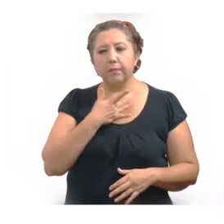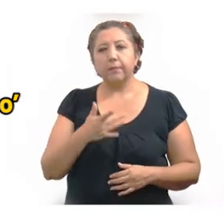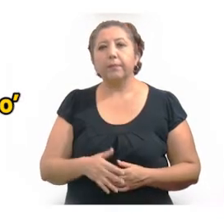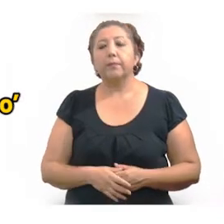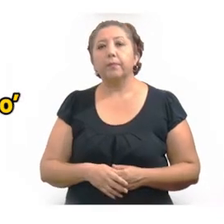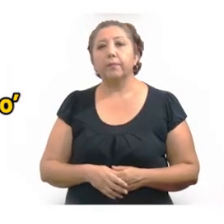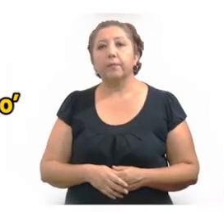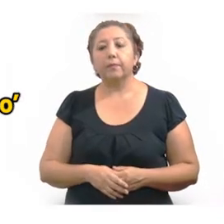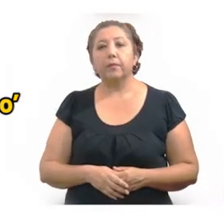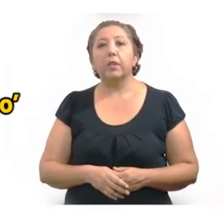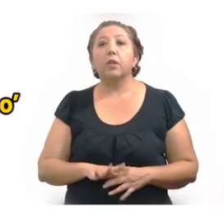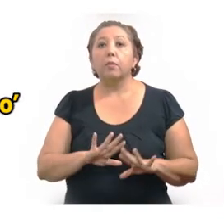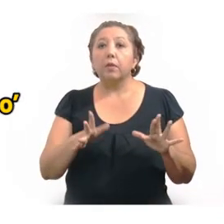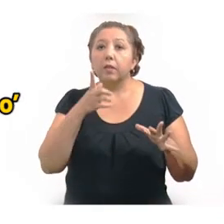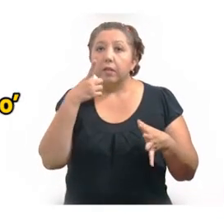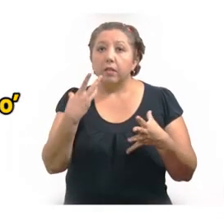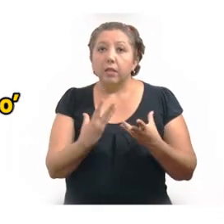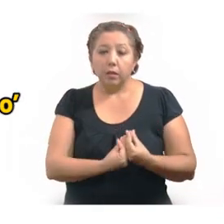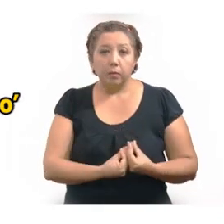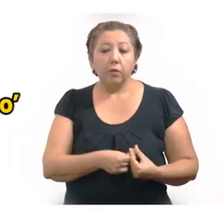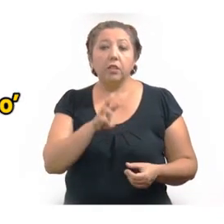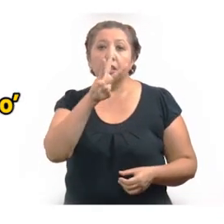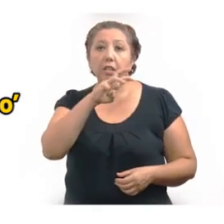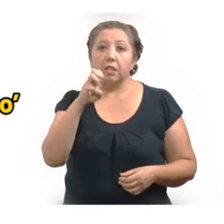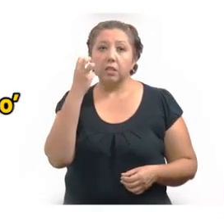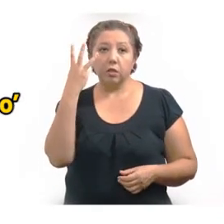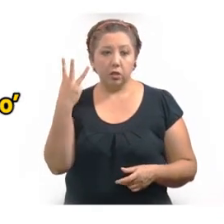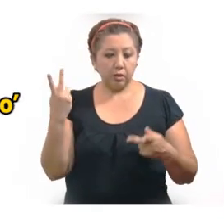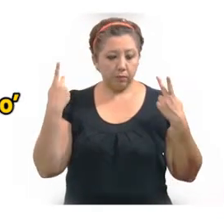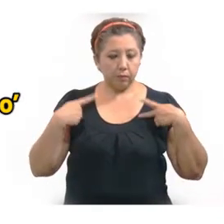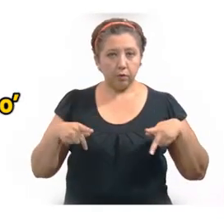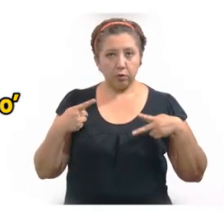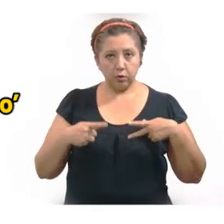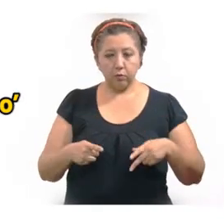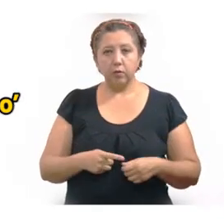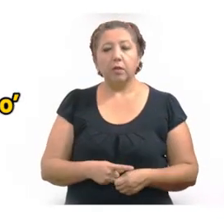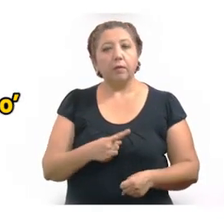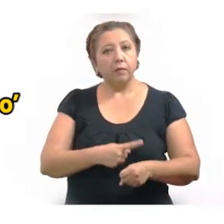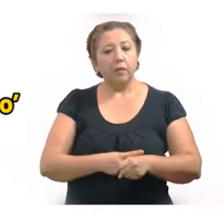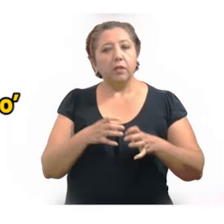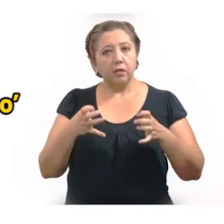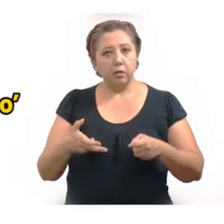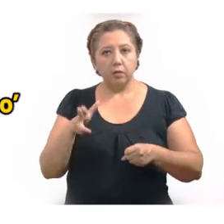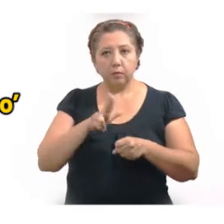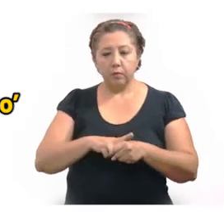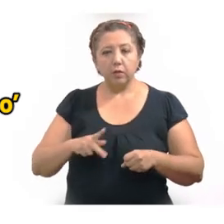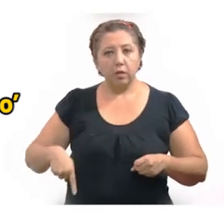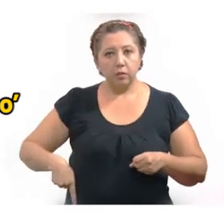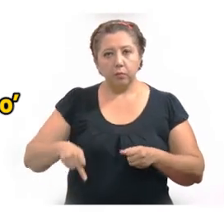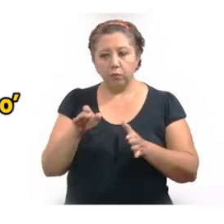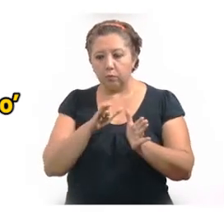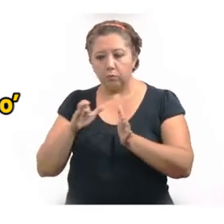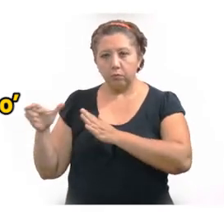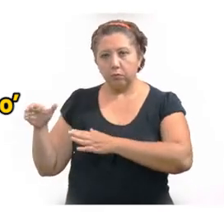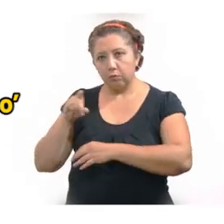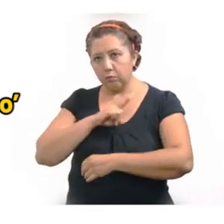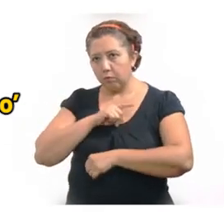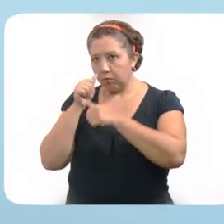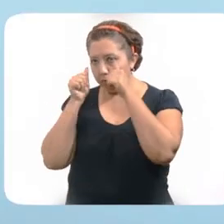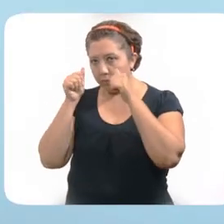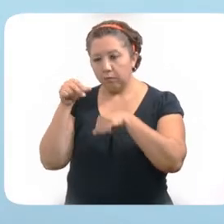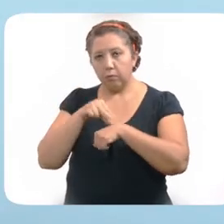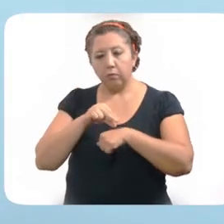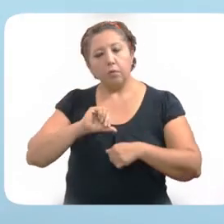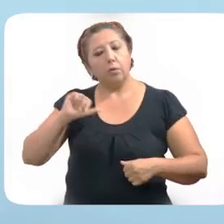leves. Como ya mencionamos, 303 de los pacientes positivos están en hospitales públicos y en aislamiento